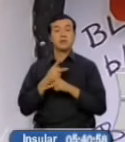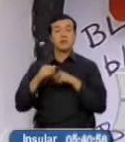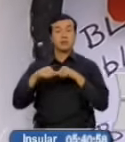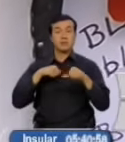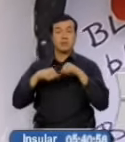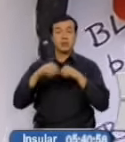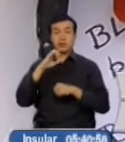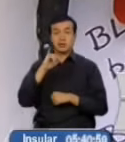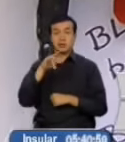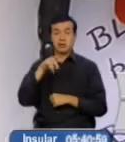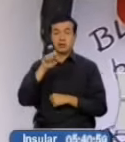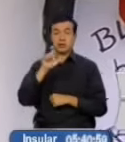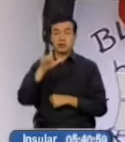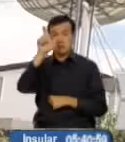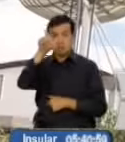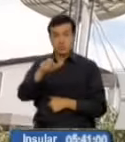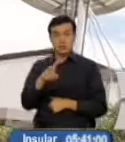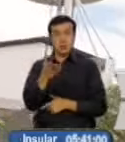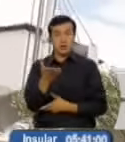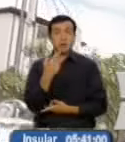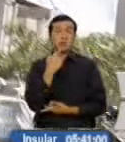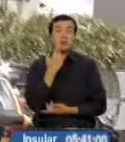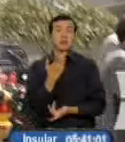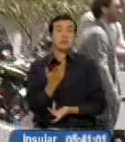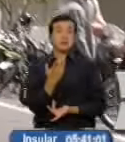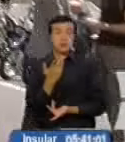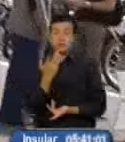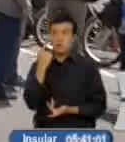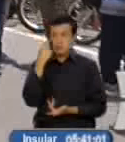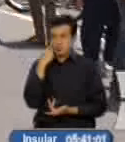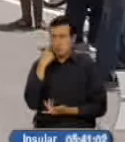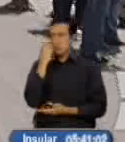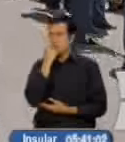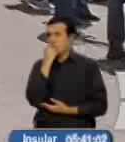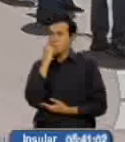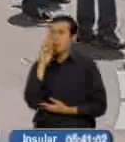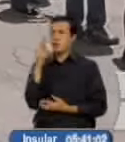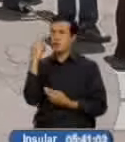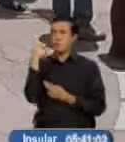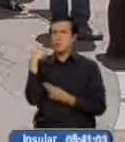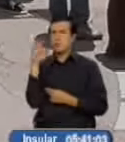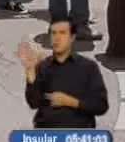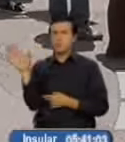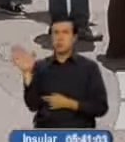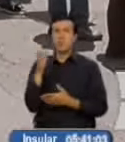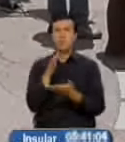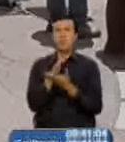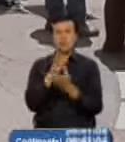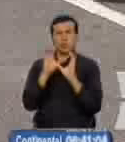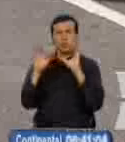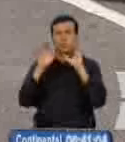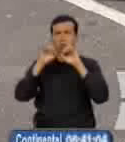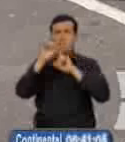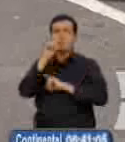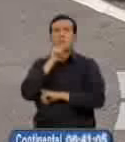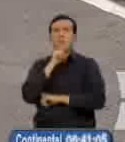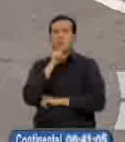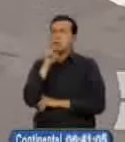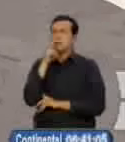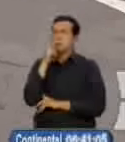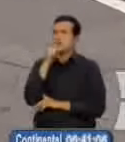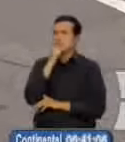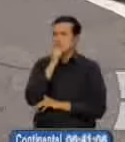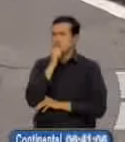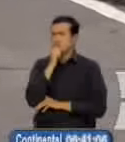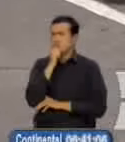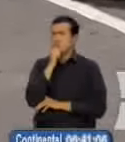Administración de CIESPAL, Julio Peña Hilillo, dice que este hecho deja en tela de duda el rol de los medios de comunicación privados, los cuales a su criterio